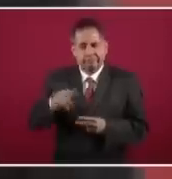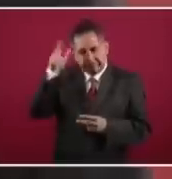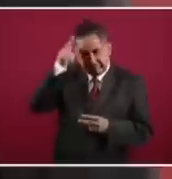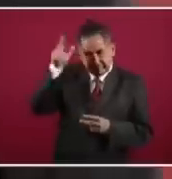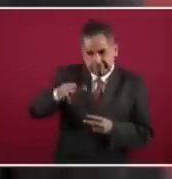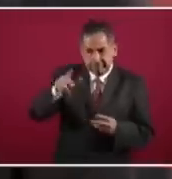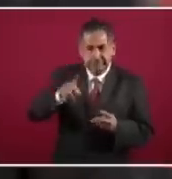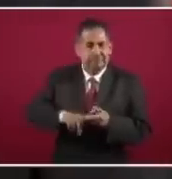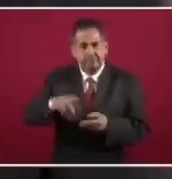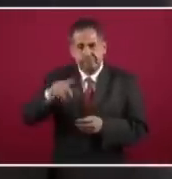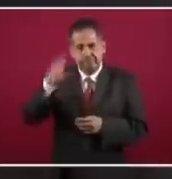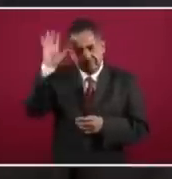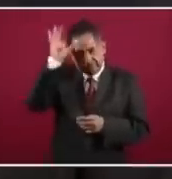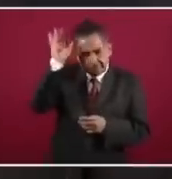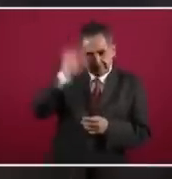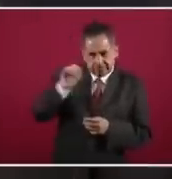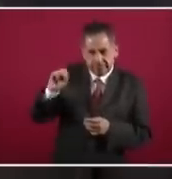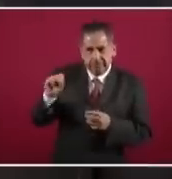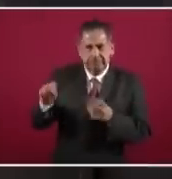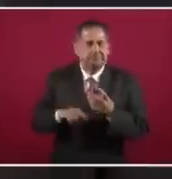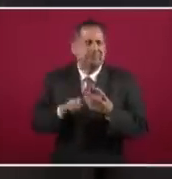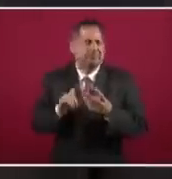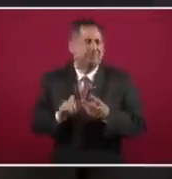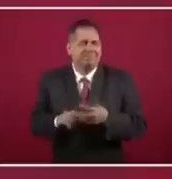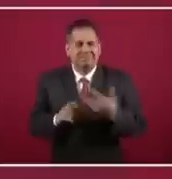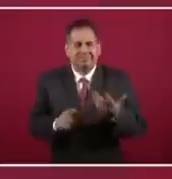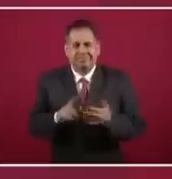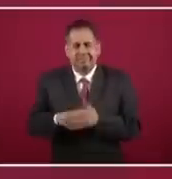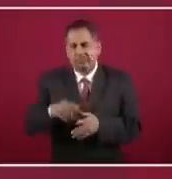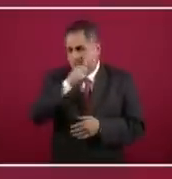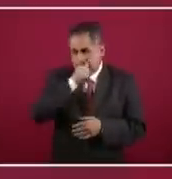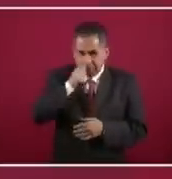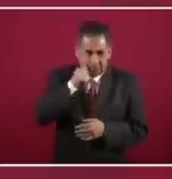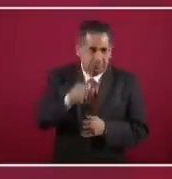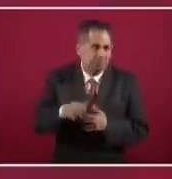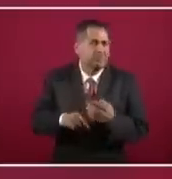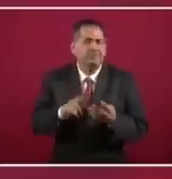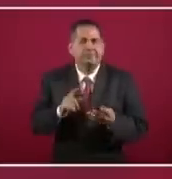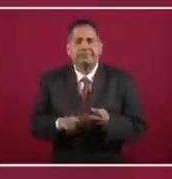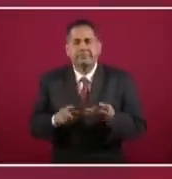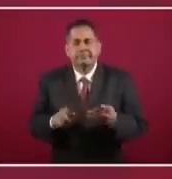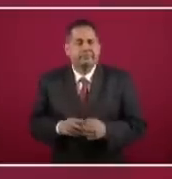el cura Morelos, de lo que hizo Juárez